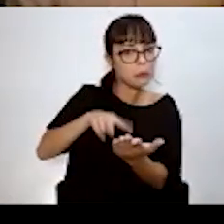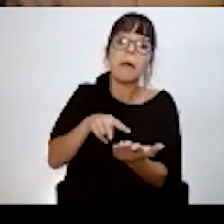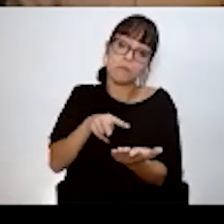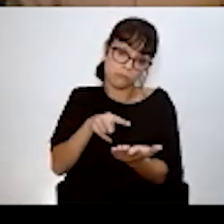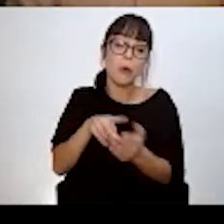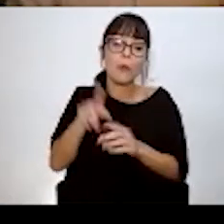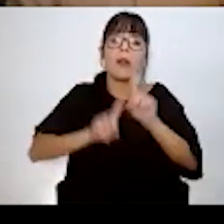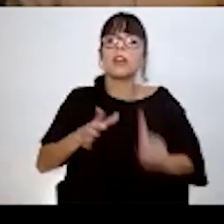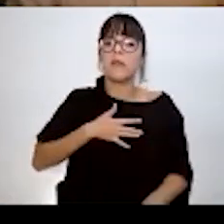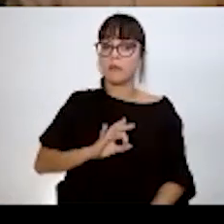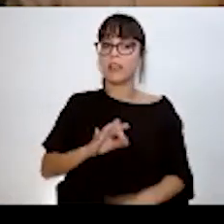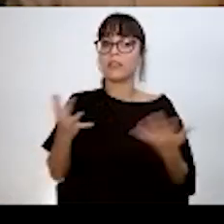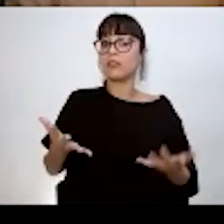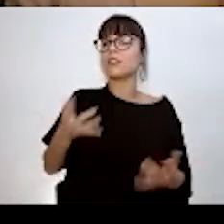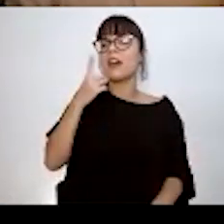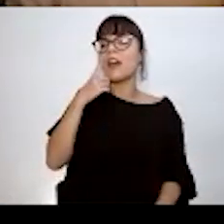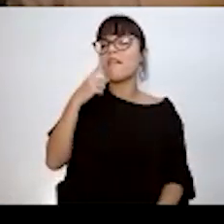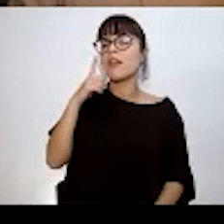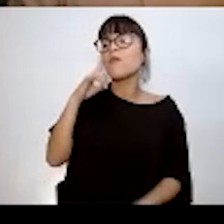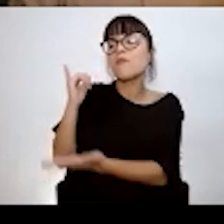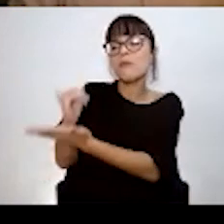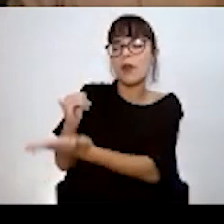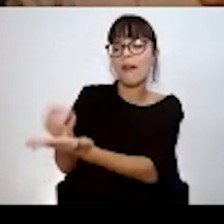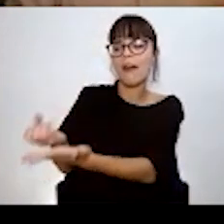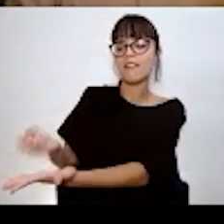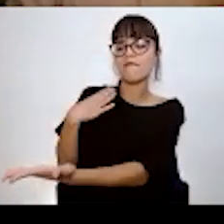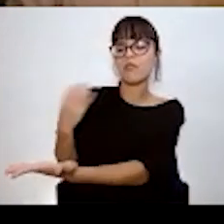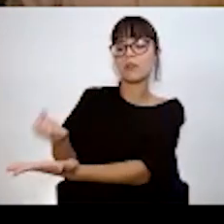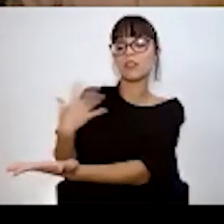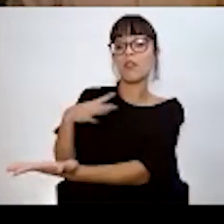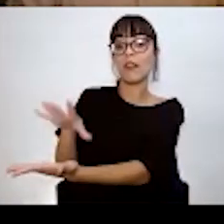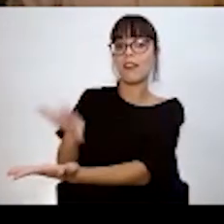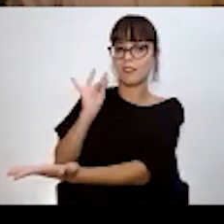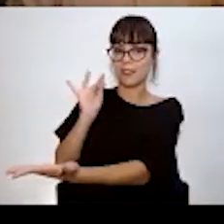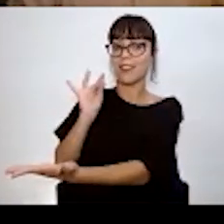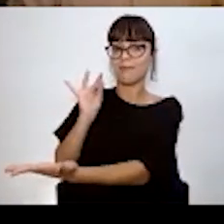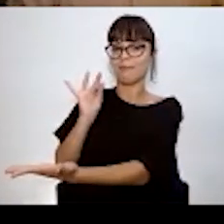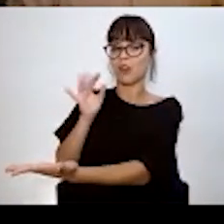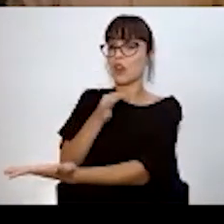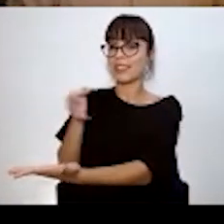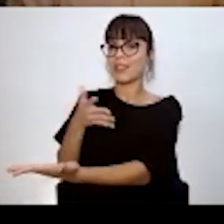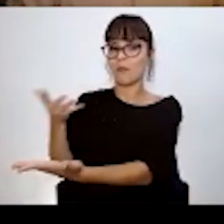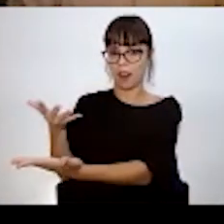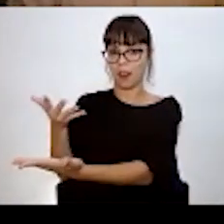qué información nos pueden proporcionar y cuáles son las ventajas o las desventajas que en cada caso supone el empleo de este